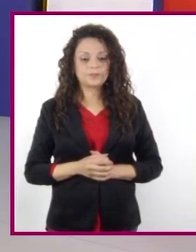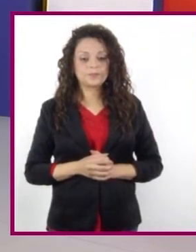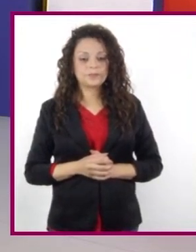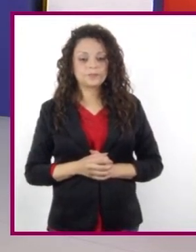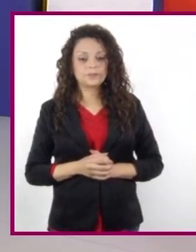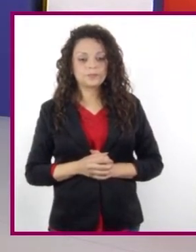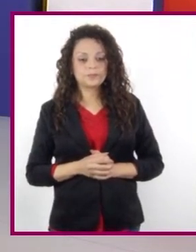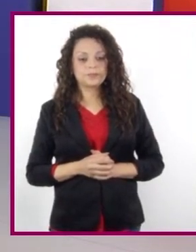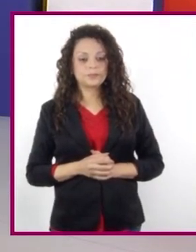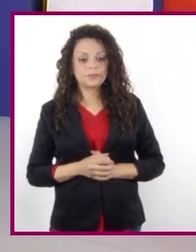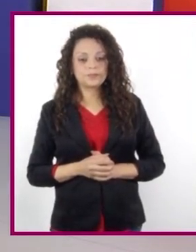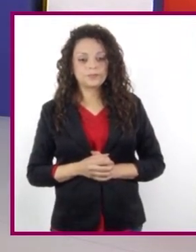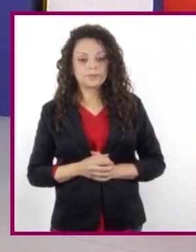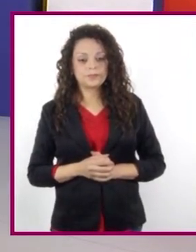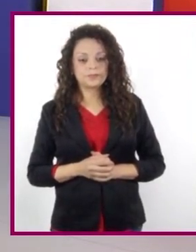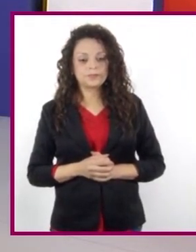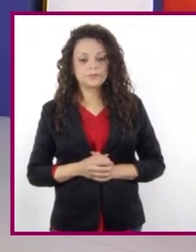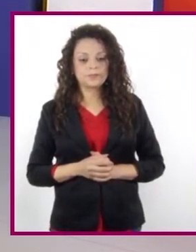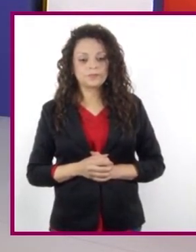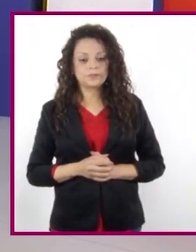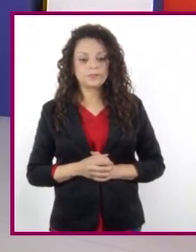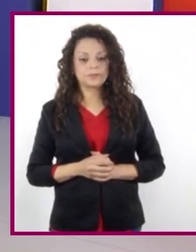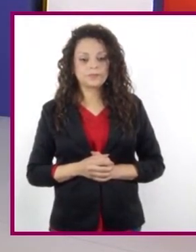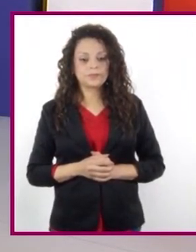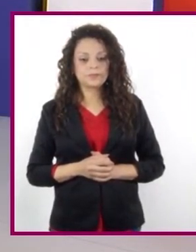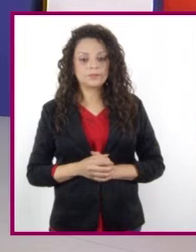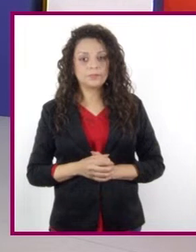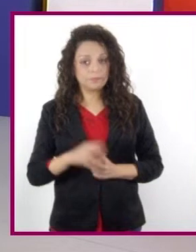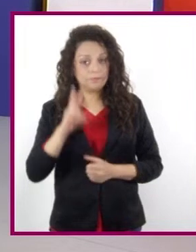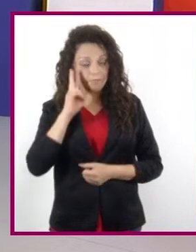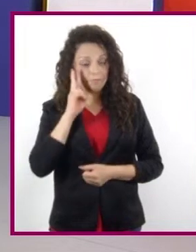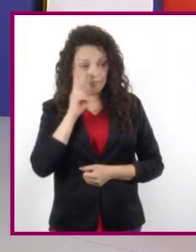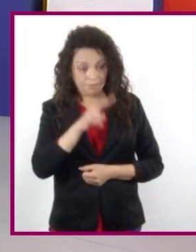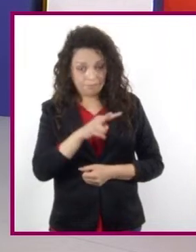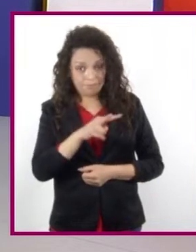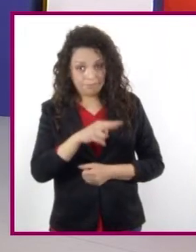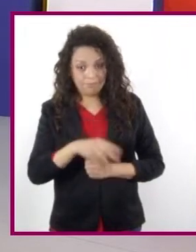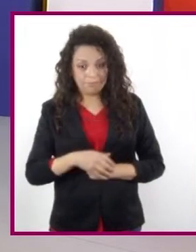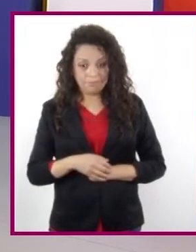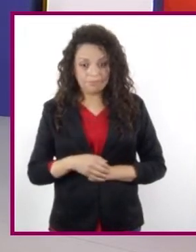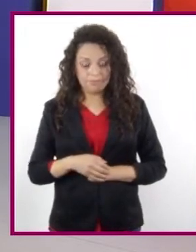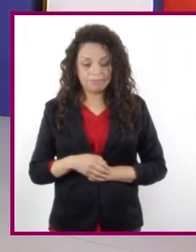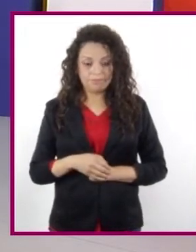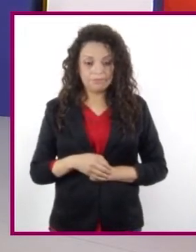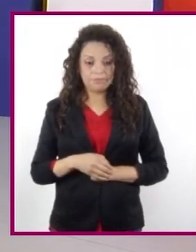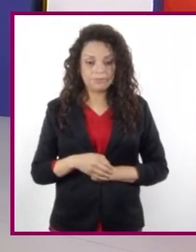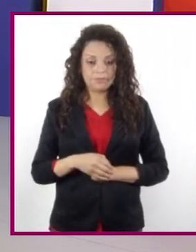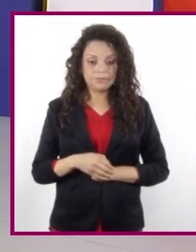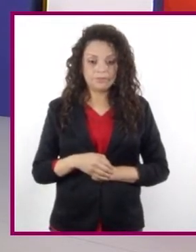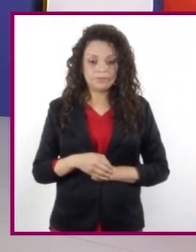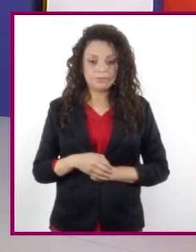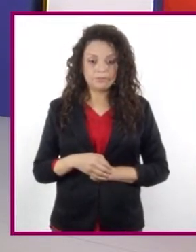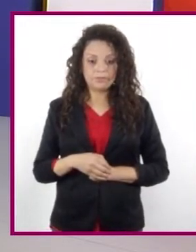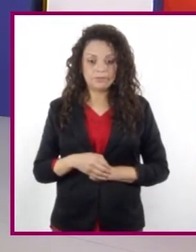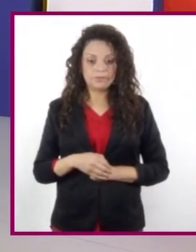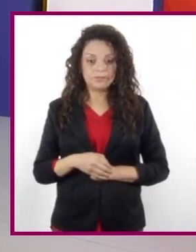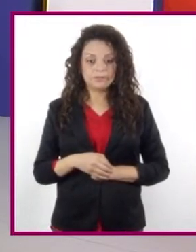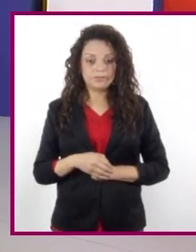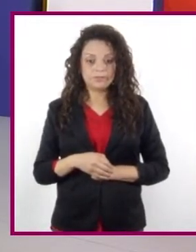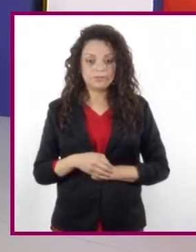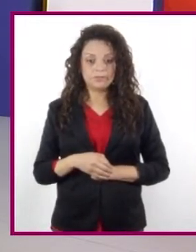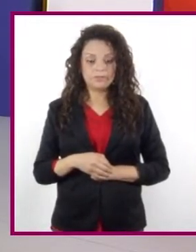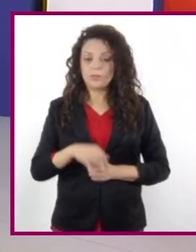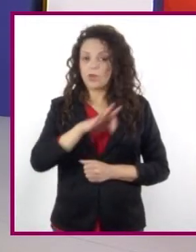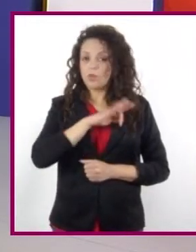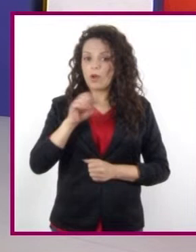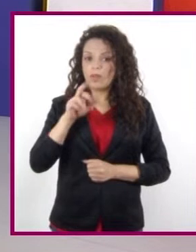Bueno, tal vez no los vieron ustedes, no lo vivieron, pero también ha tenido su